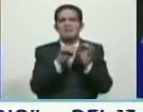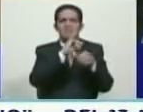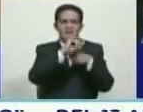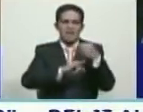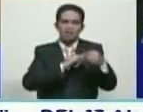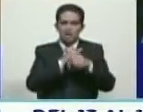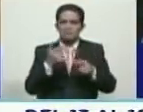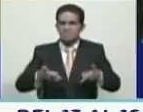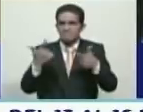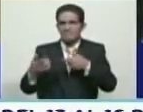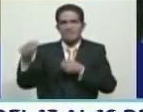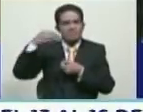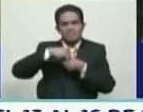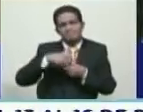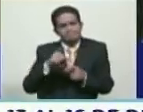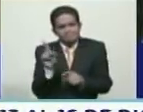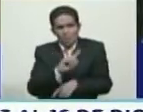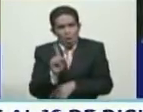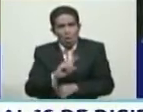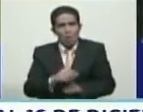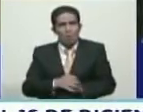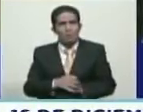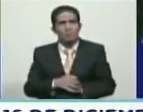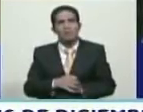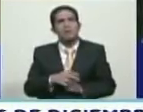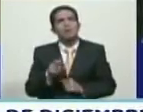Venezuela. Not because